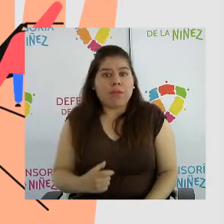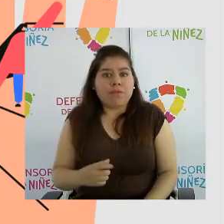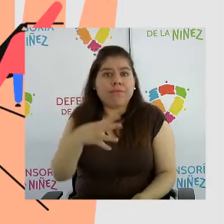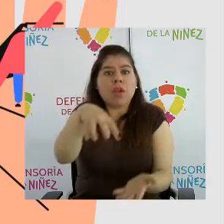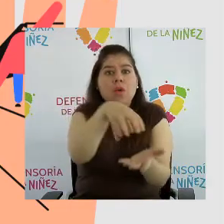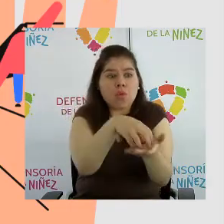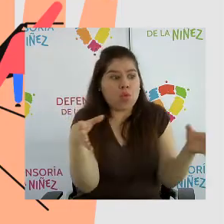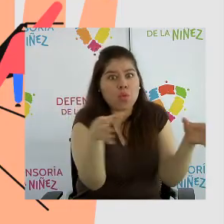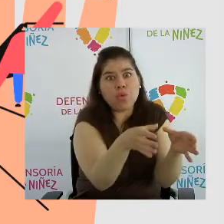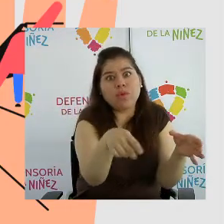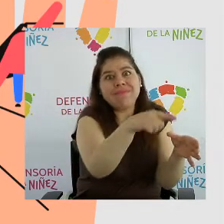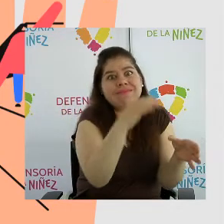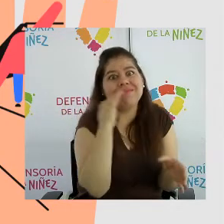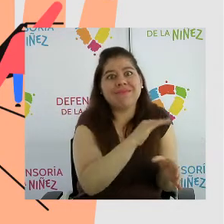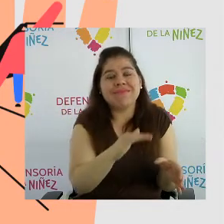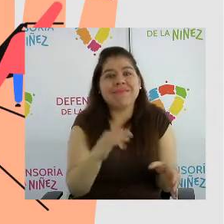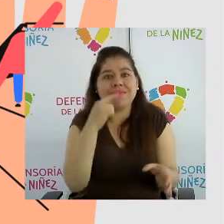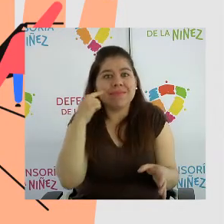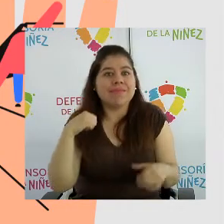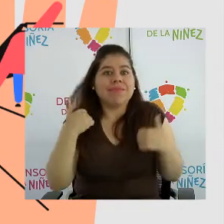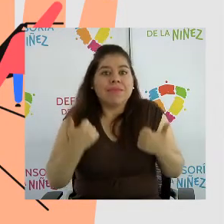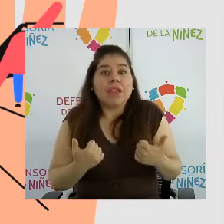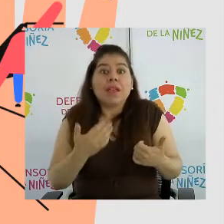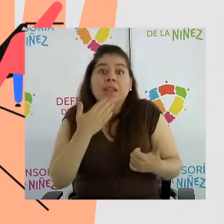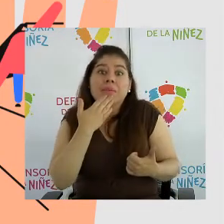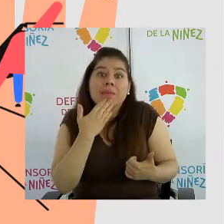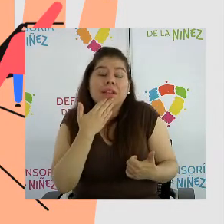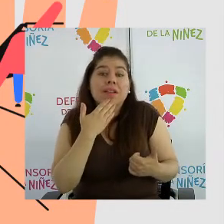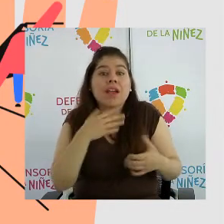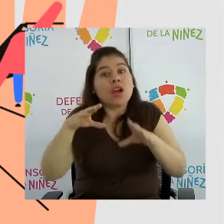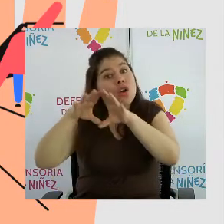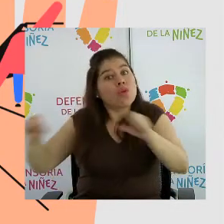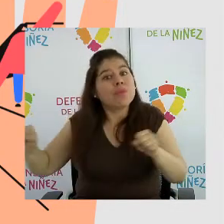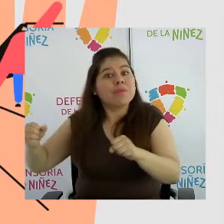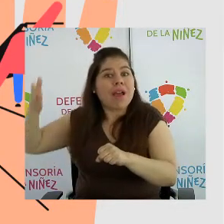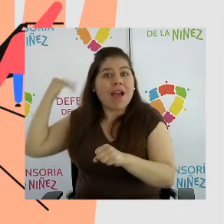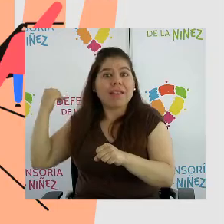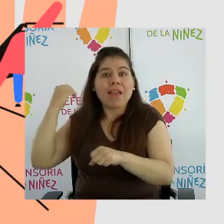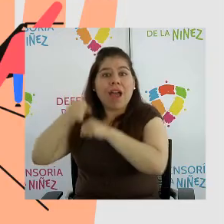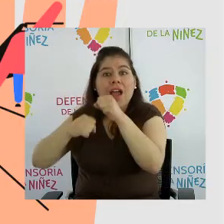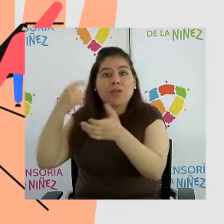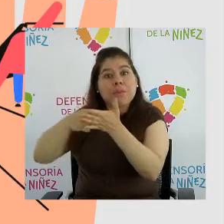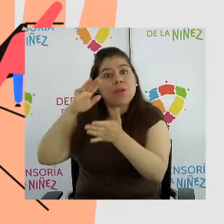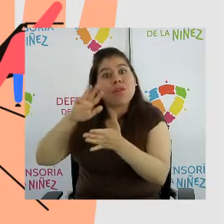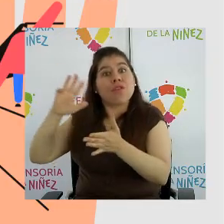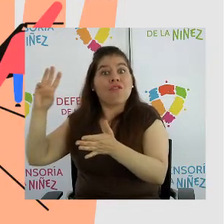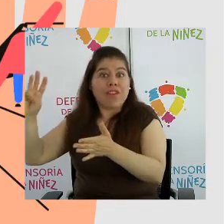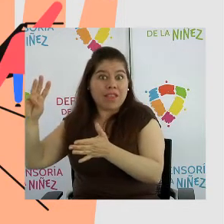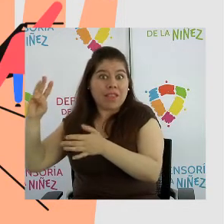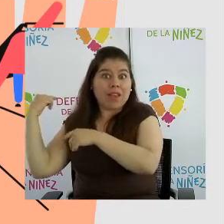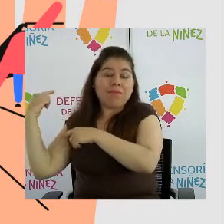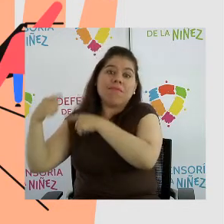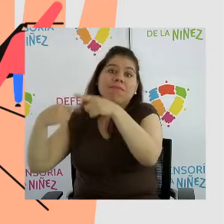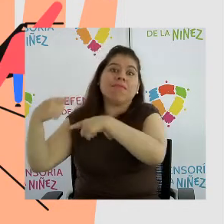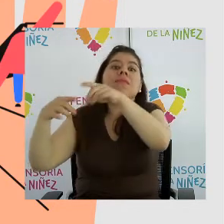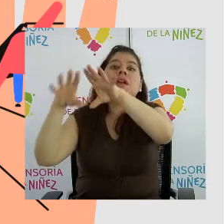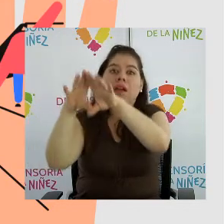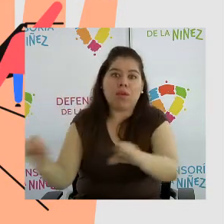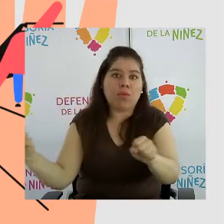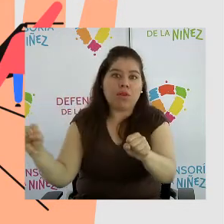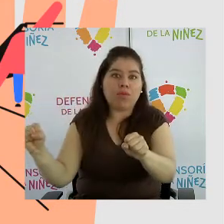cumplimiento a los compromisos internacionales que se han adquirido desde el año 90 en cuanto a la ratificación de la Convención. Este es